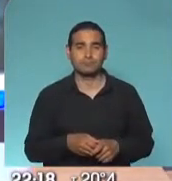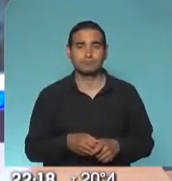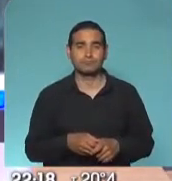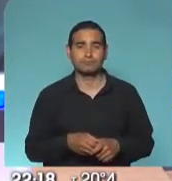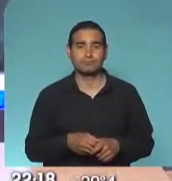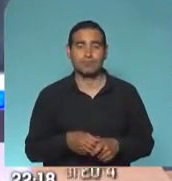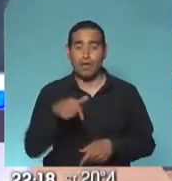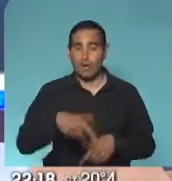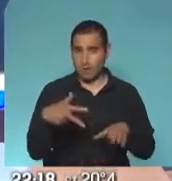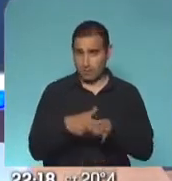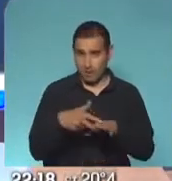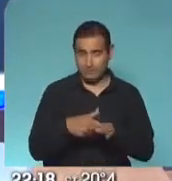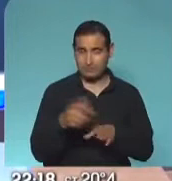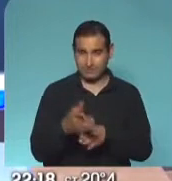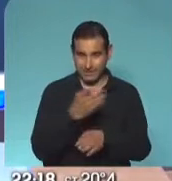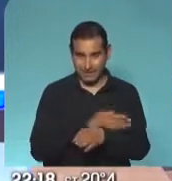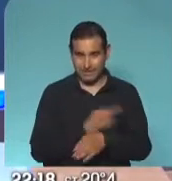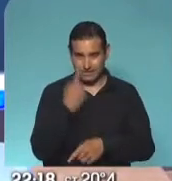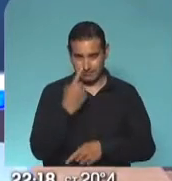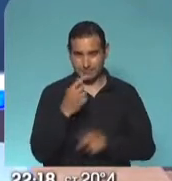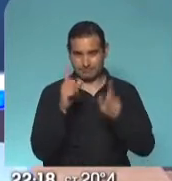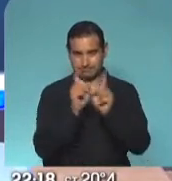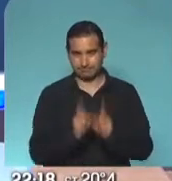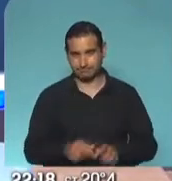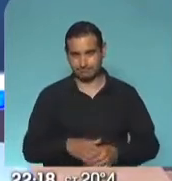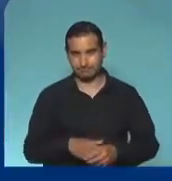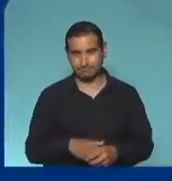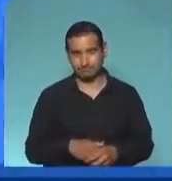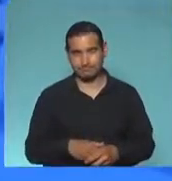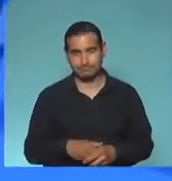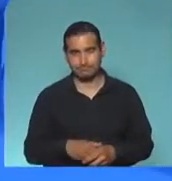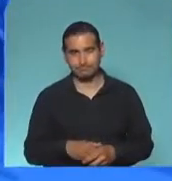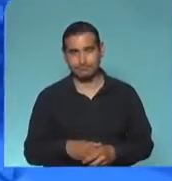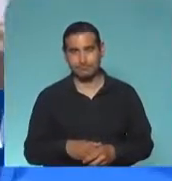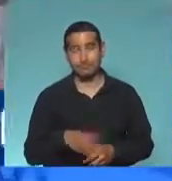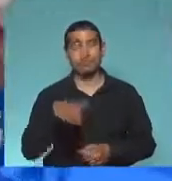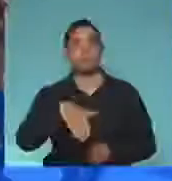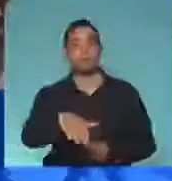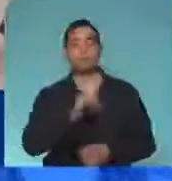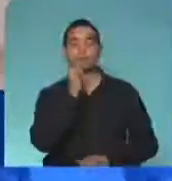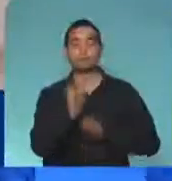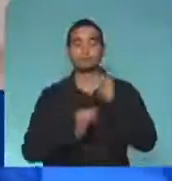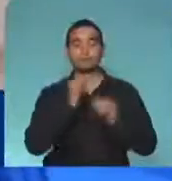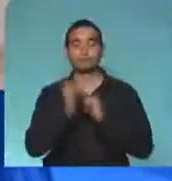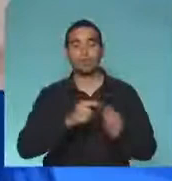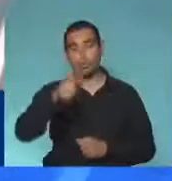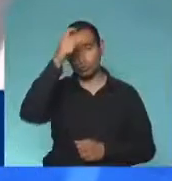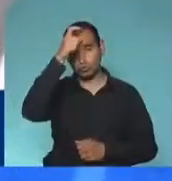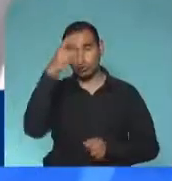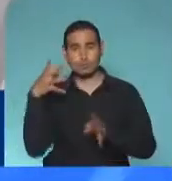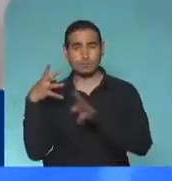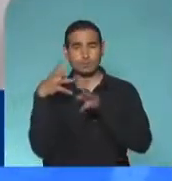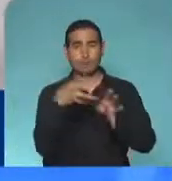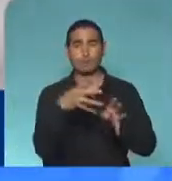Vamos ahora a una pausa, pero antes estos anticipos con Félix Taylor. En instantes, Turquía ataca a